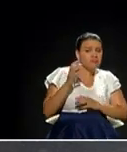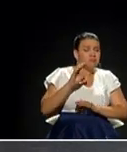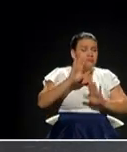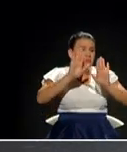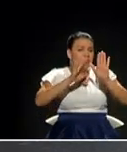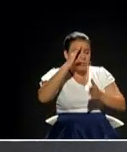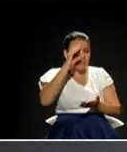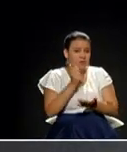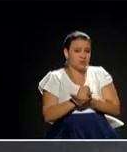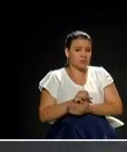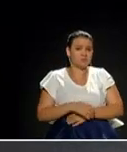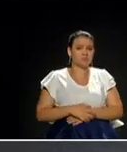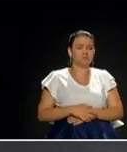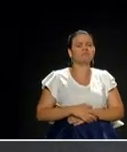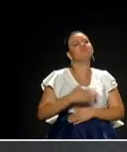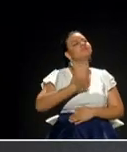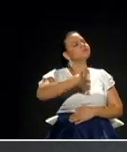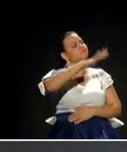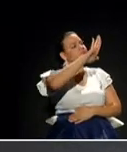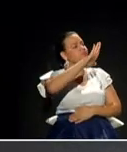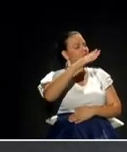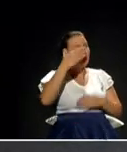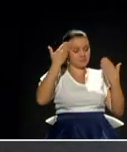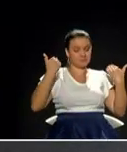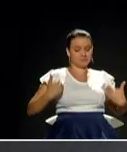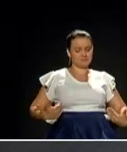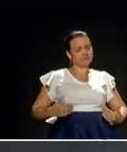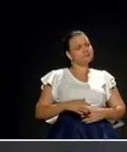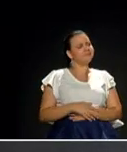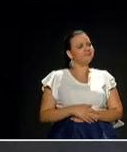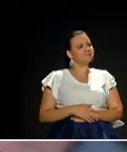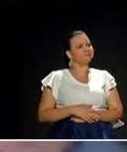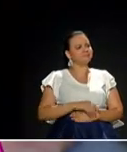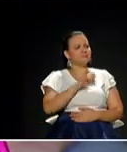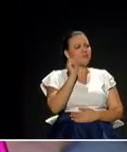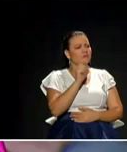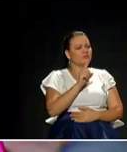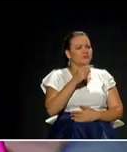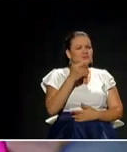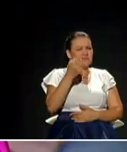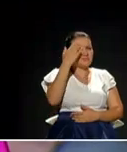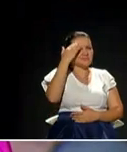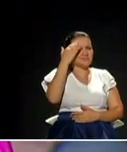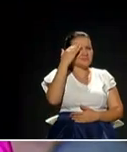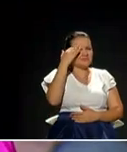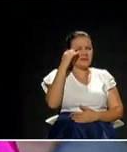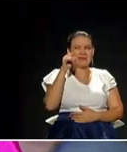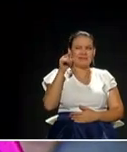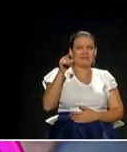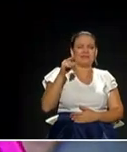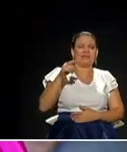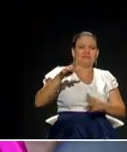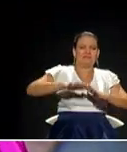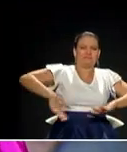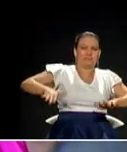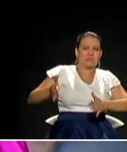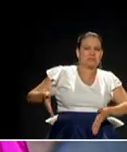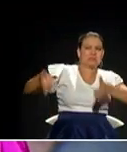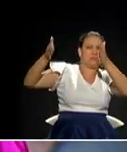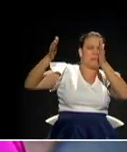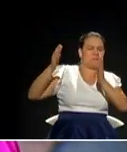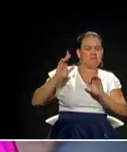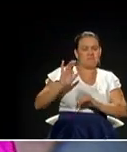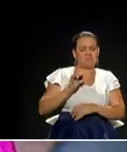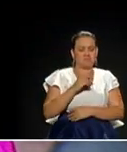beatriz y me gustaría saber juan digamos en esa misma perspectiva que has pensado frente a prevenir